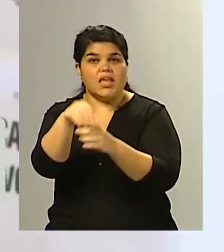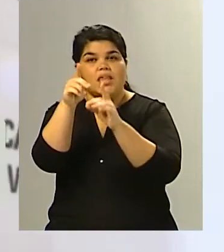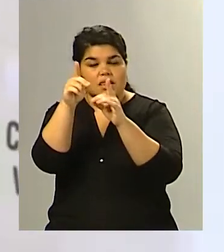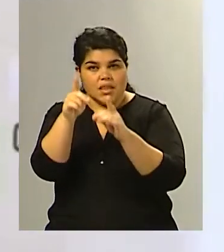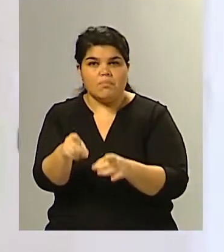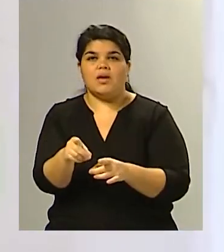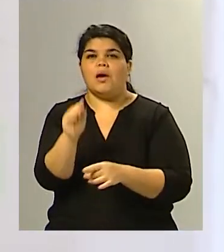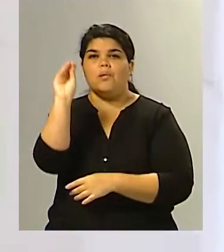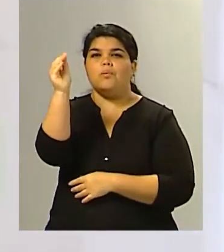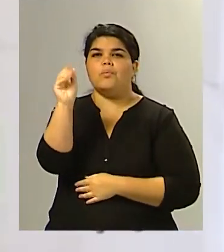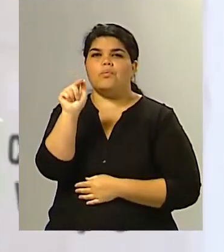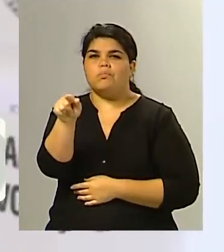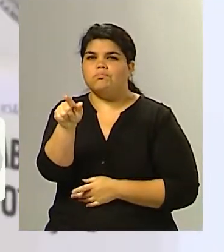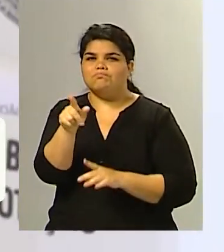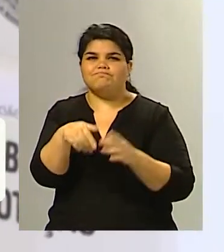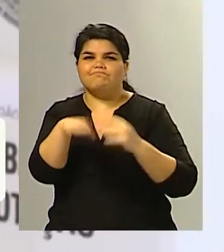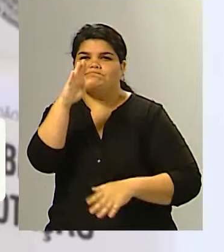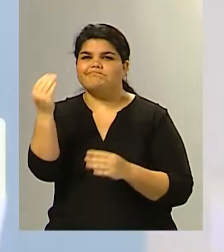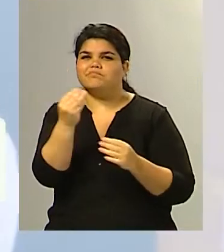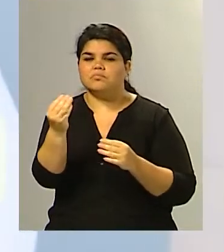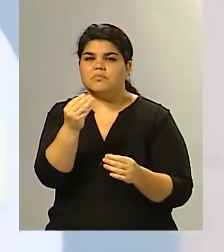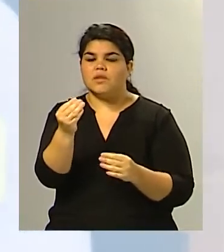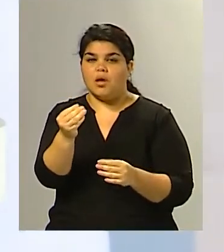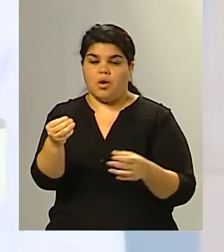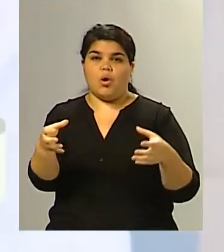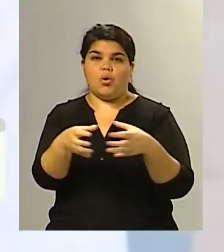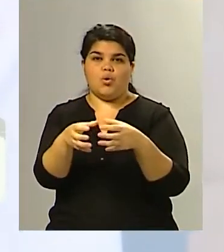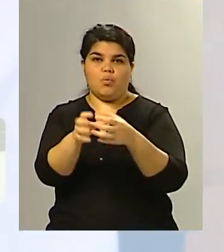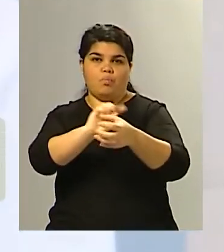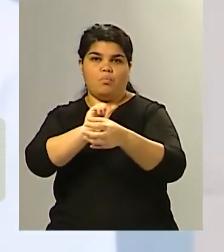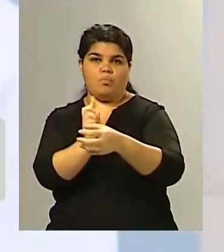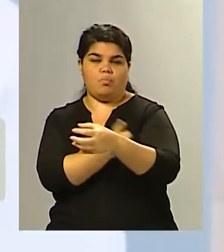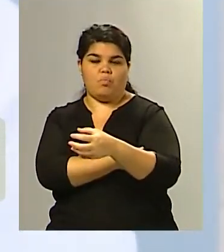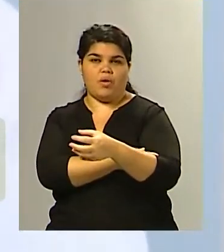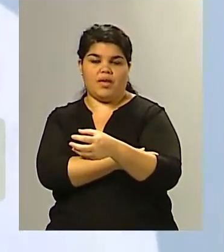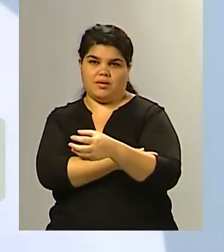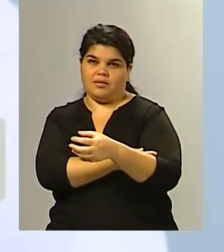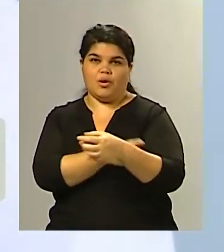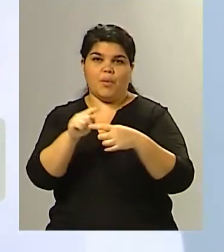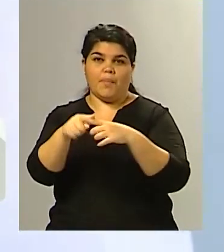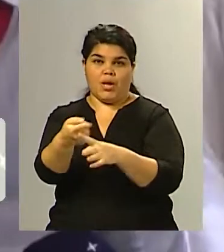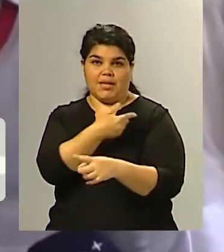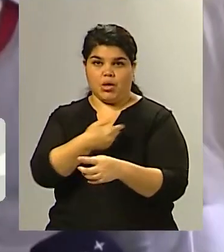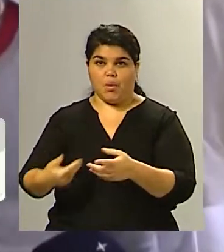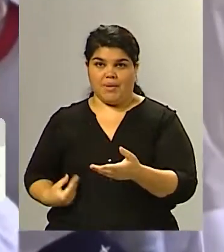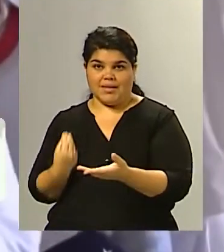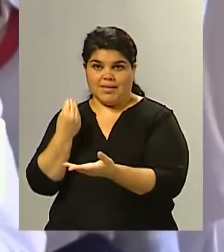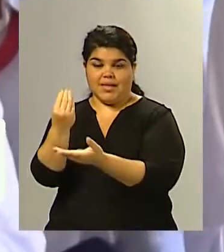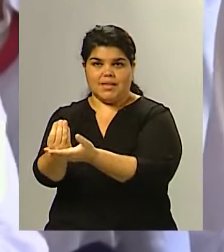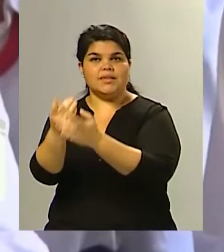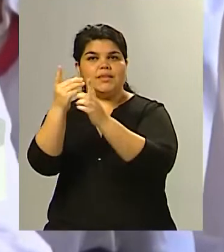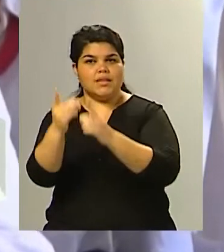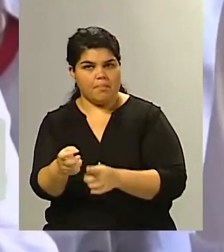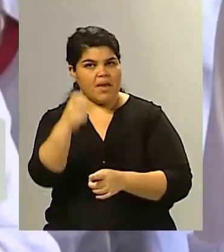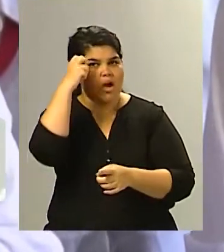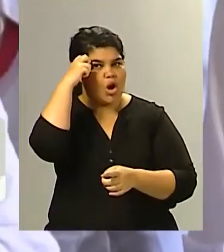que vemos como centralidad en el poder político que lo relacionamos al presidente, sino en el Congreso. Hay una